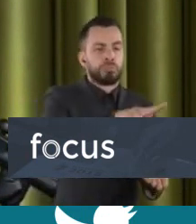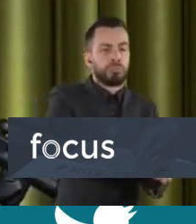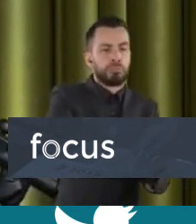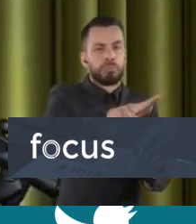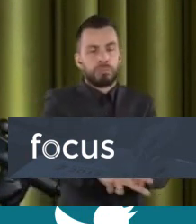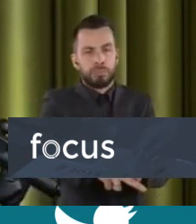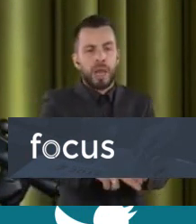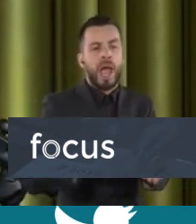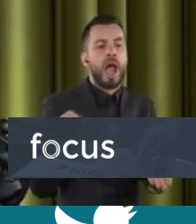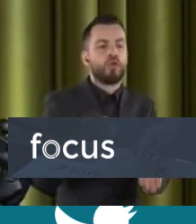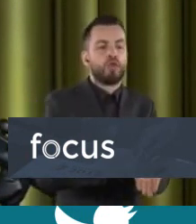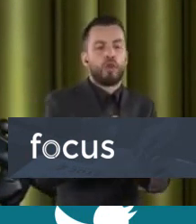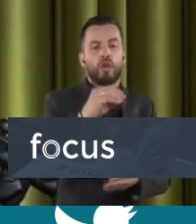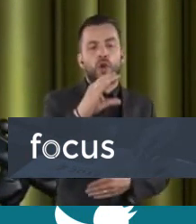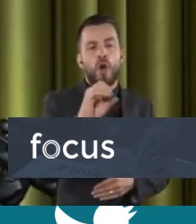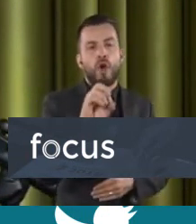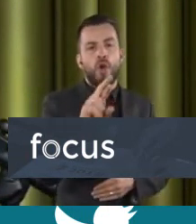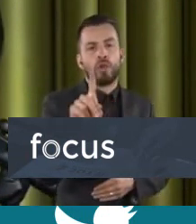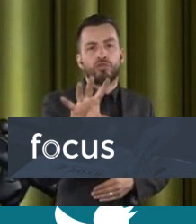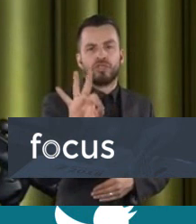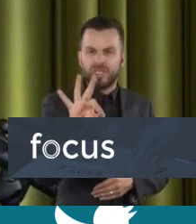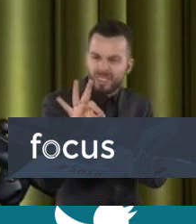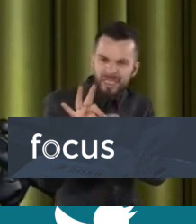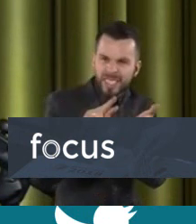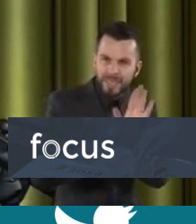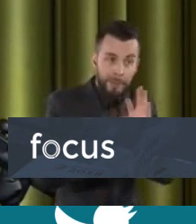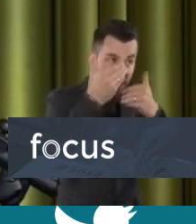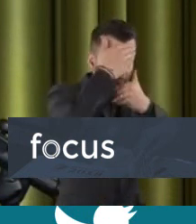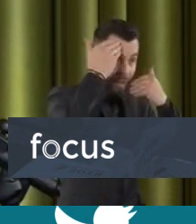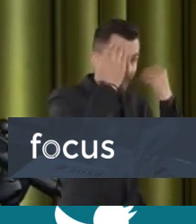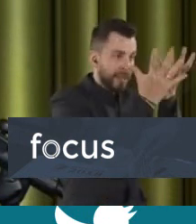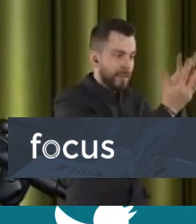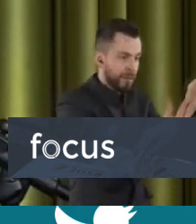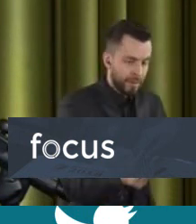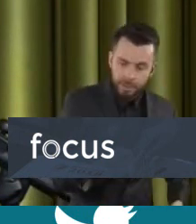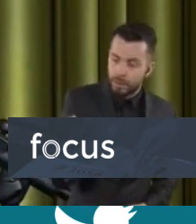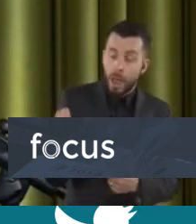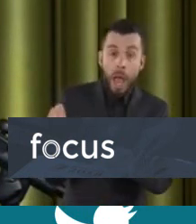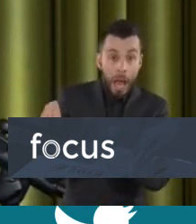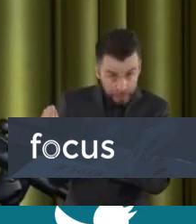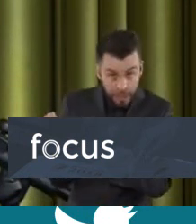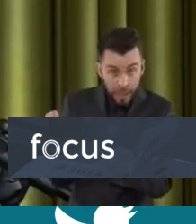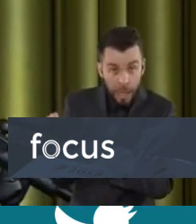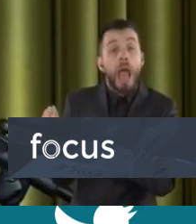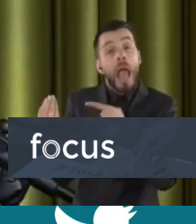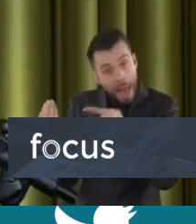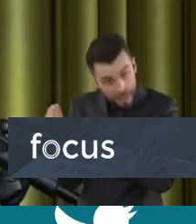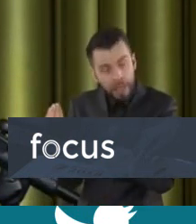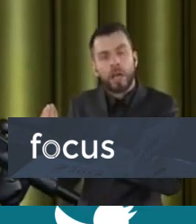a la intención de las llamadas disidencias de presentarse